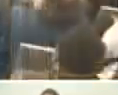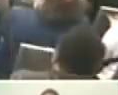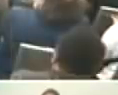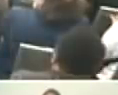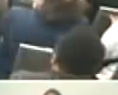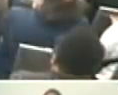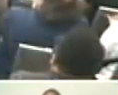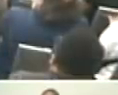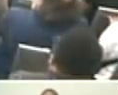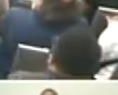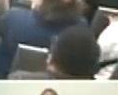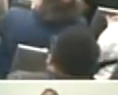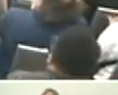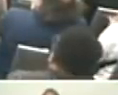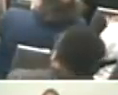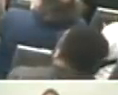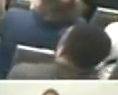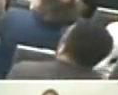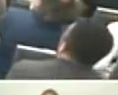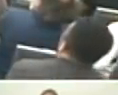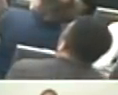gracias. Gracias, presidente.